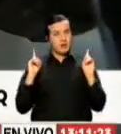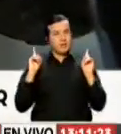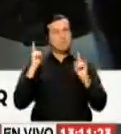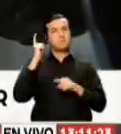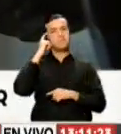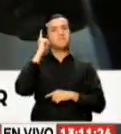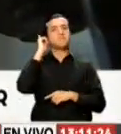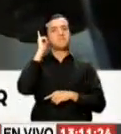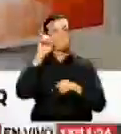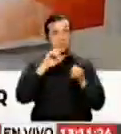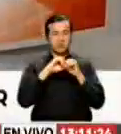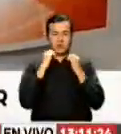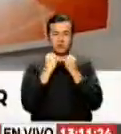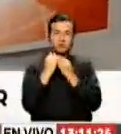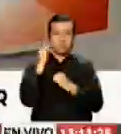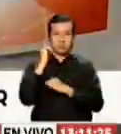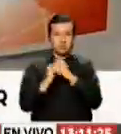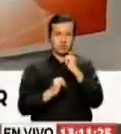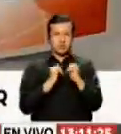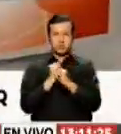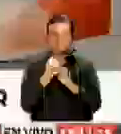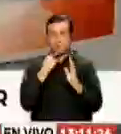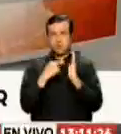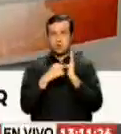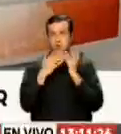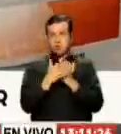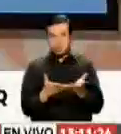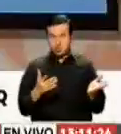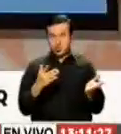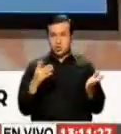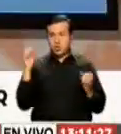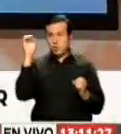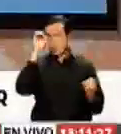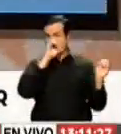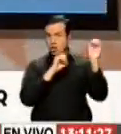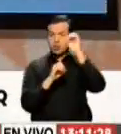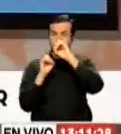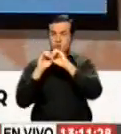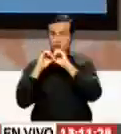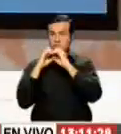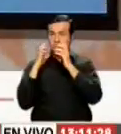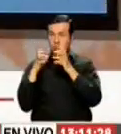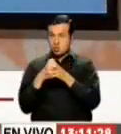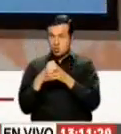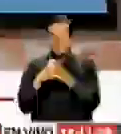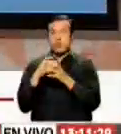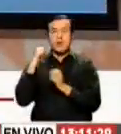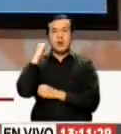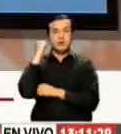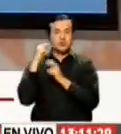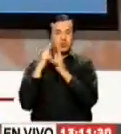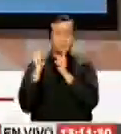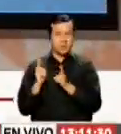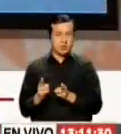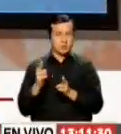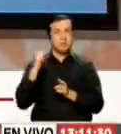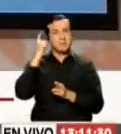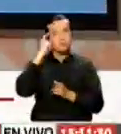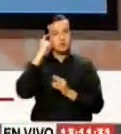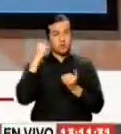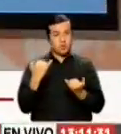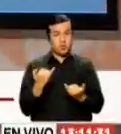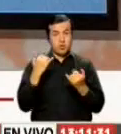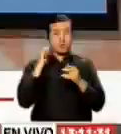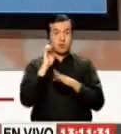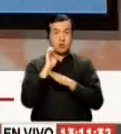valorados también por organizaciones internacionales como Human Rights Watch. Yo creo que lo que se vive en democracia en